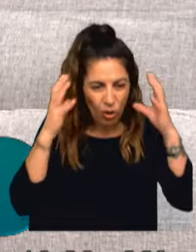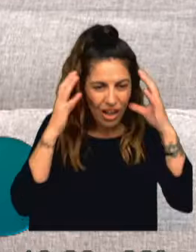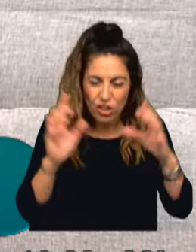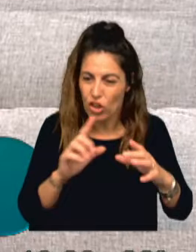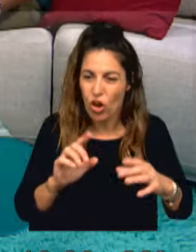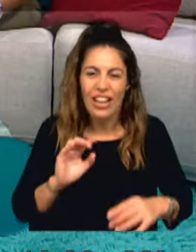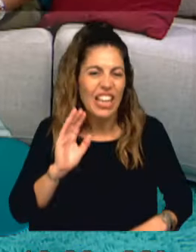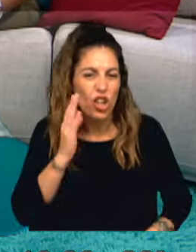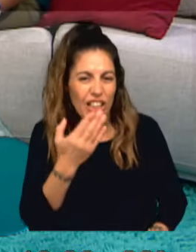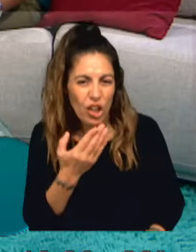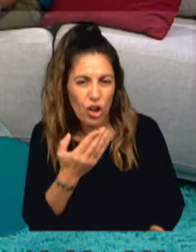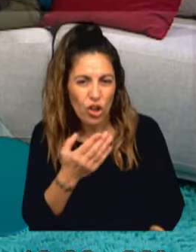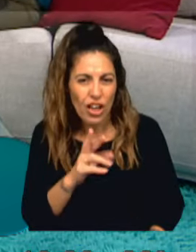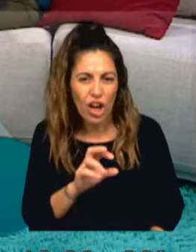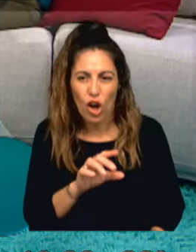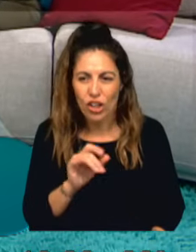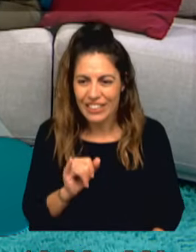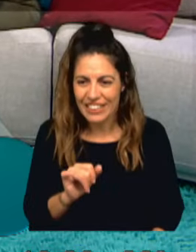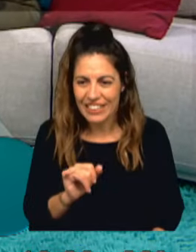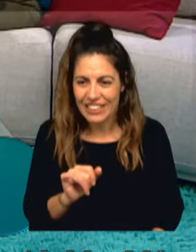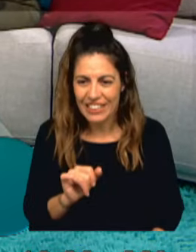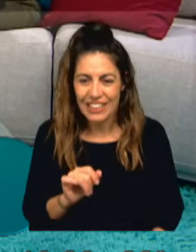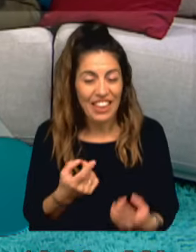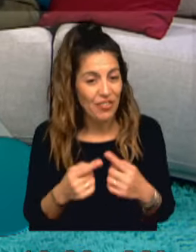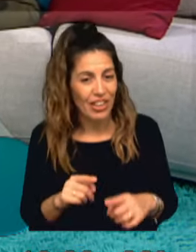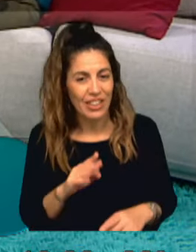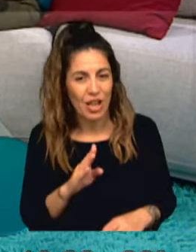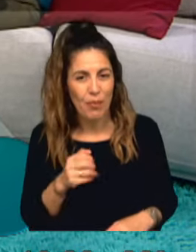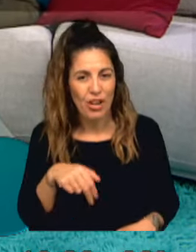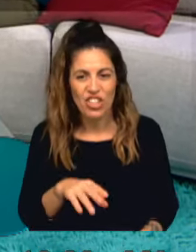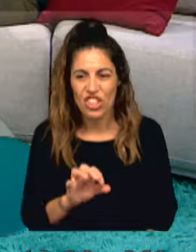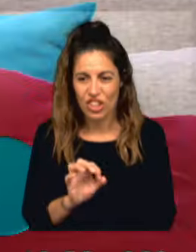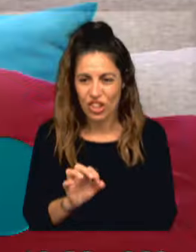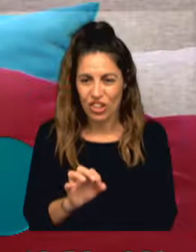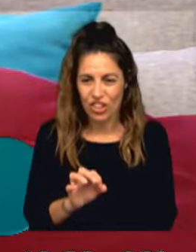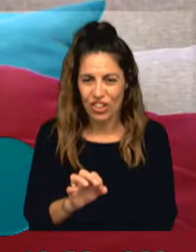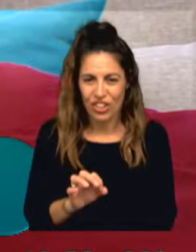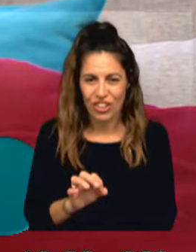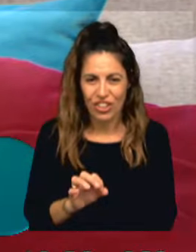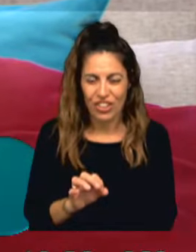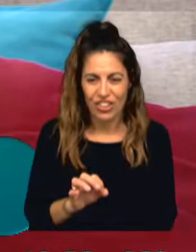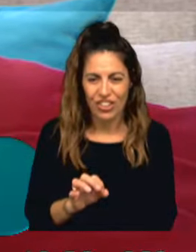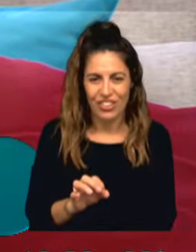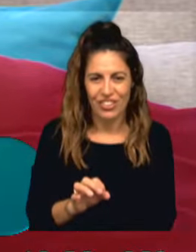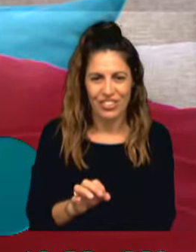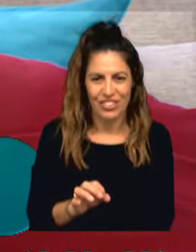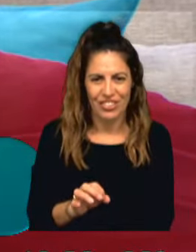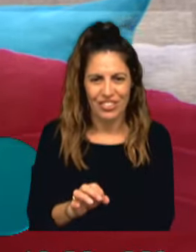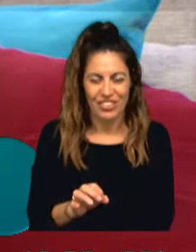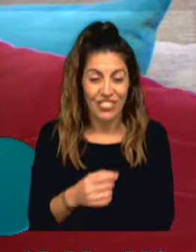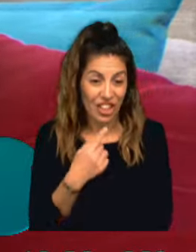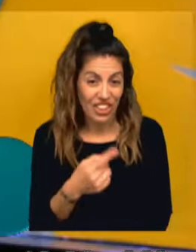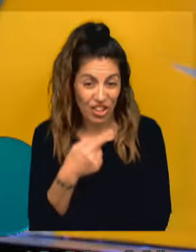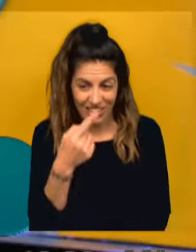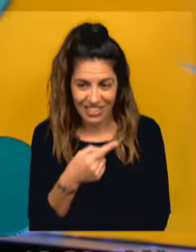reconozca Rocky no es lo mismo que que entendés que viste lo que dijo Interesante pero